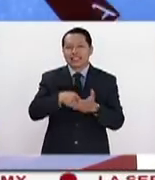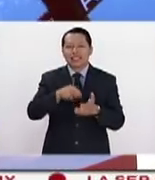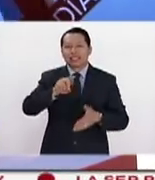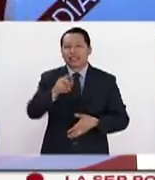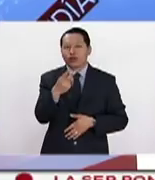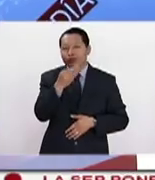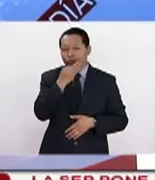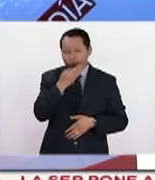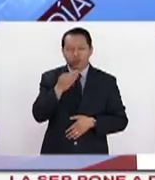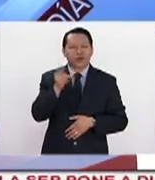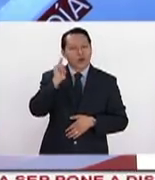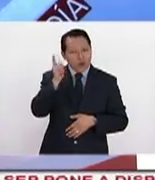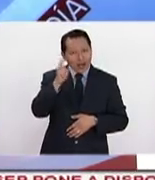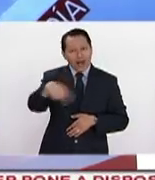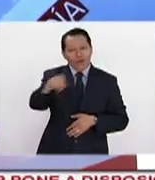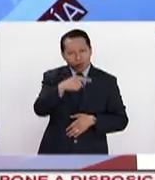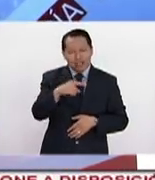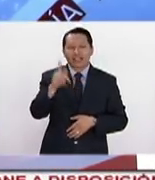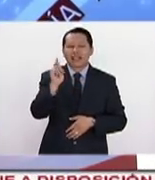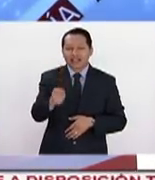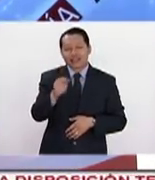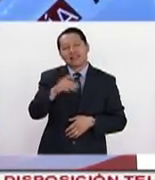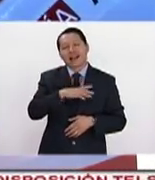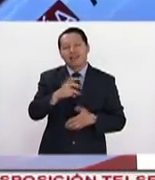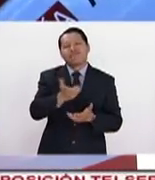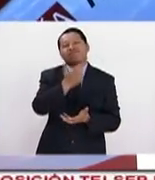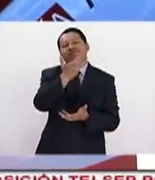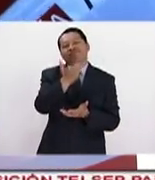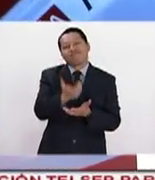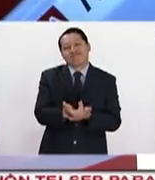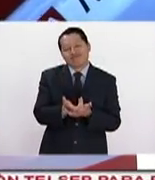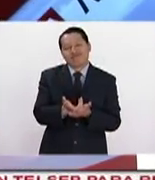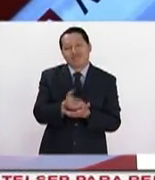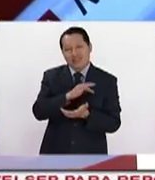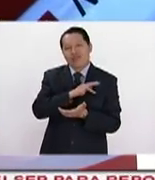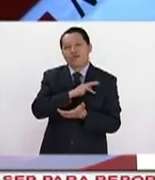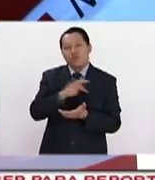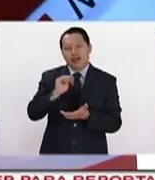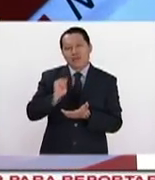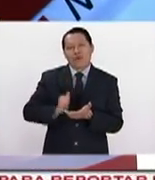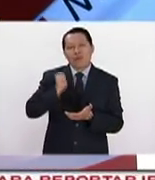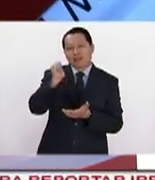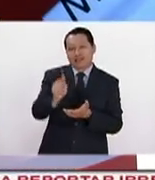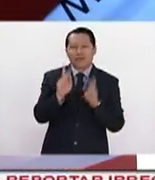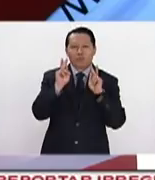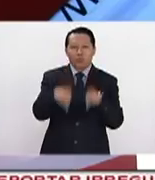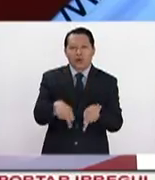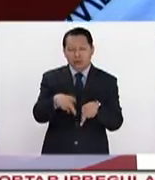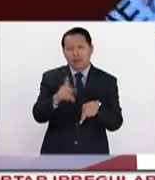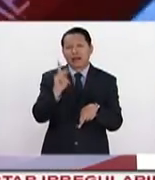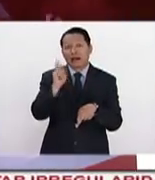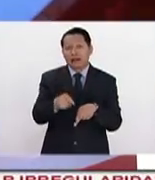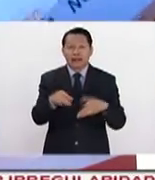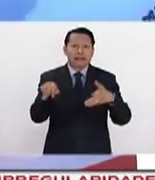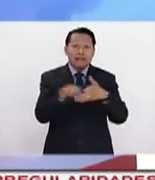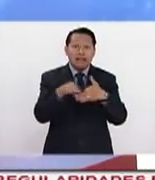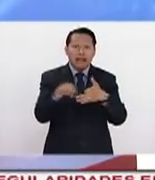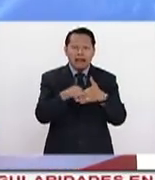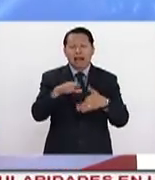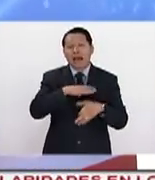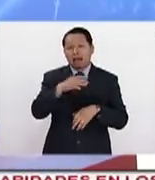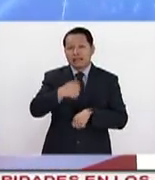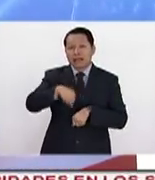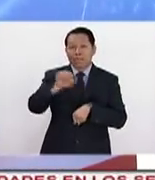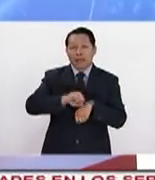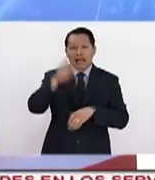6:32 minutos. Espero estén disfrutando este puente, ya muy cercano también a lo que es Semana Santa. Se huele